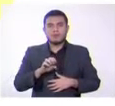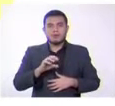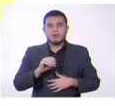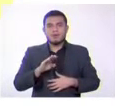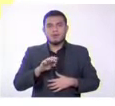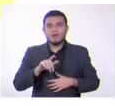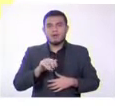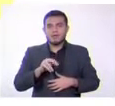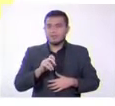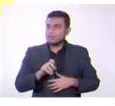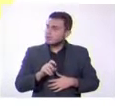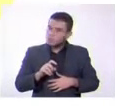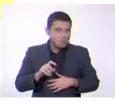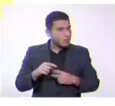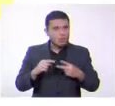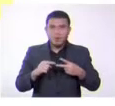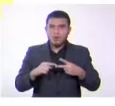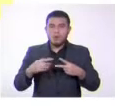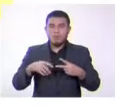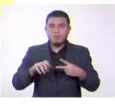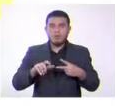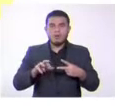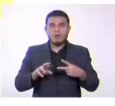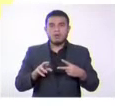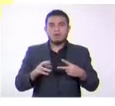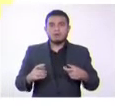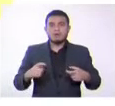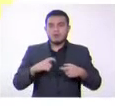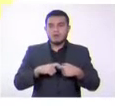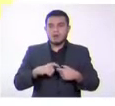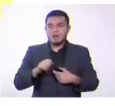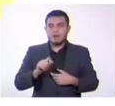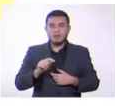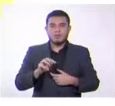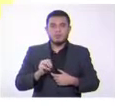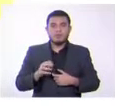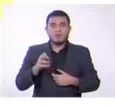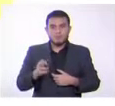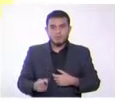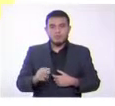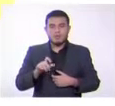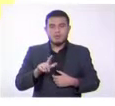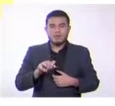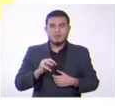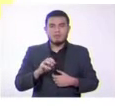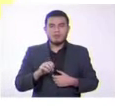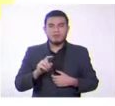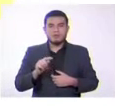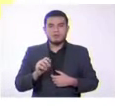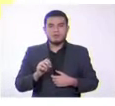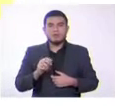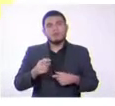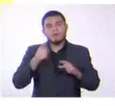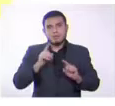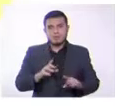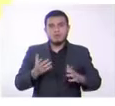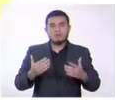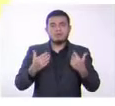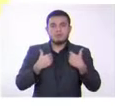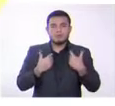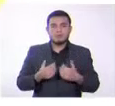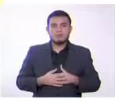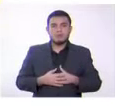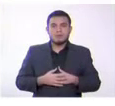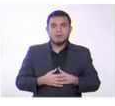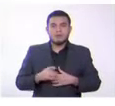polar, se unen átomos del mismo elemento. Por tanto, poseen la